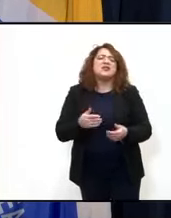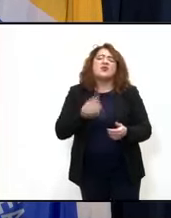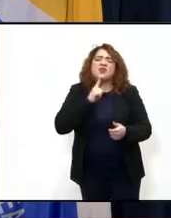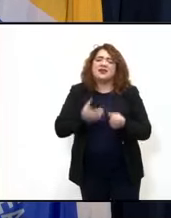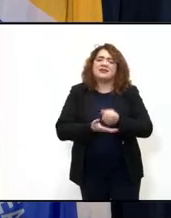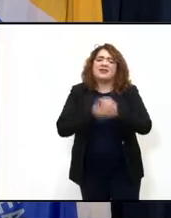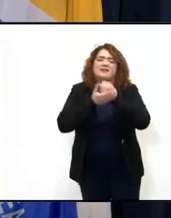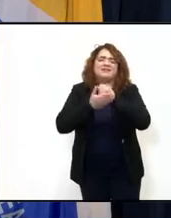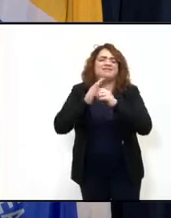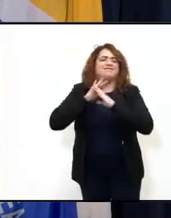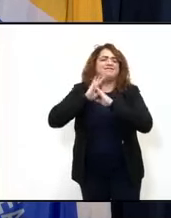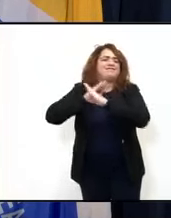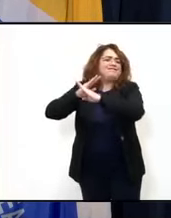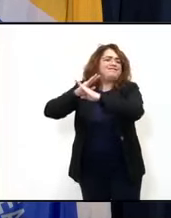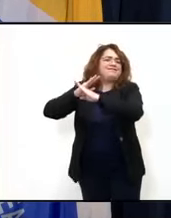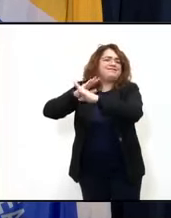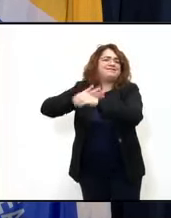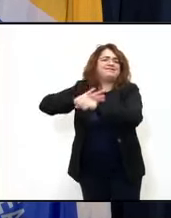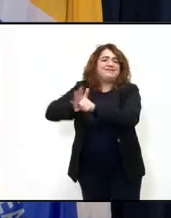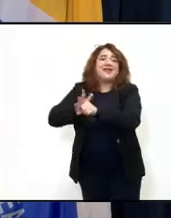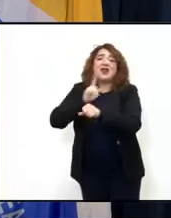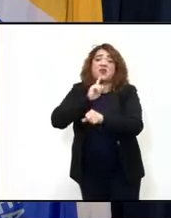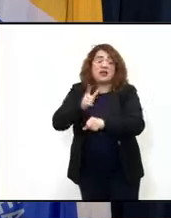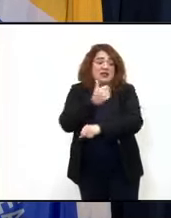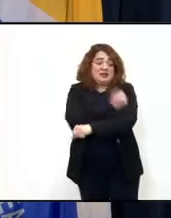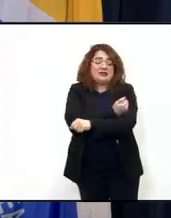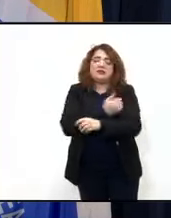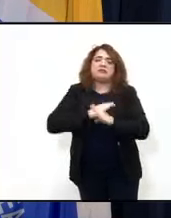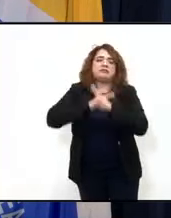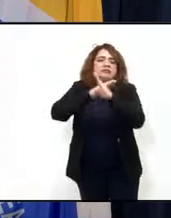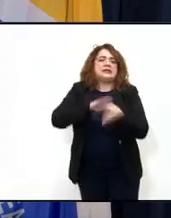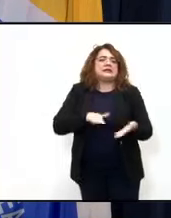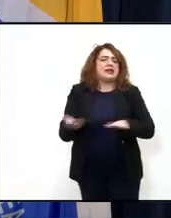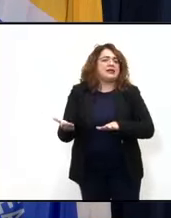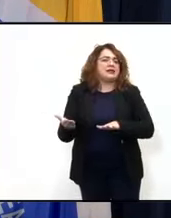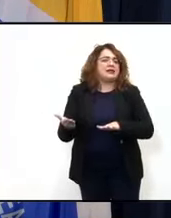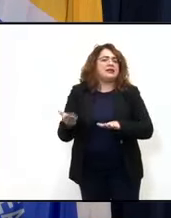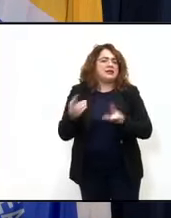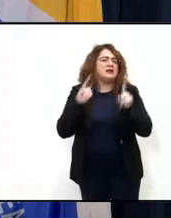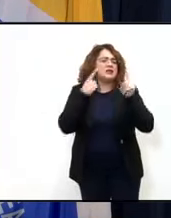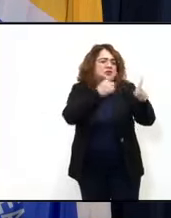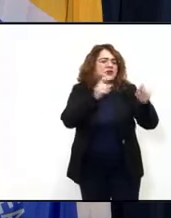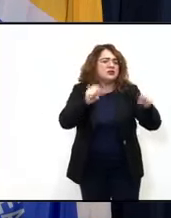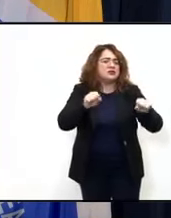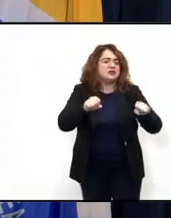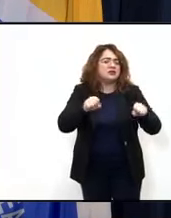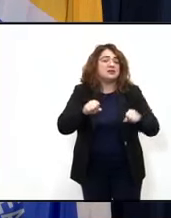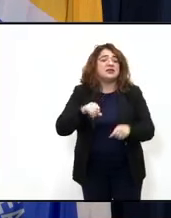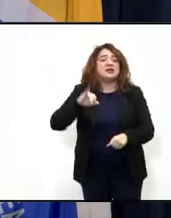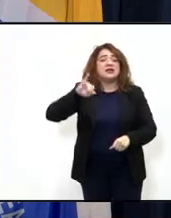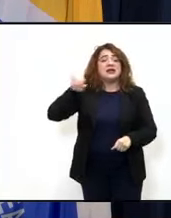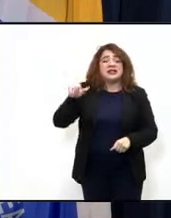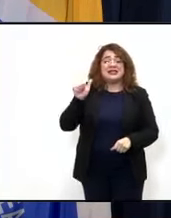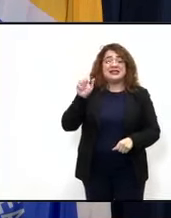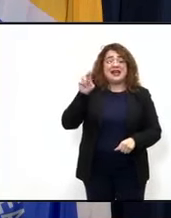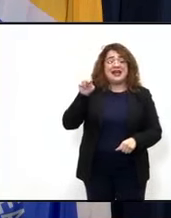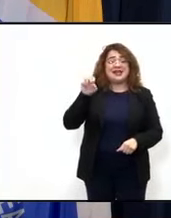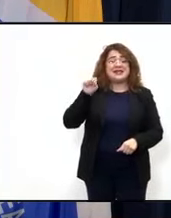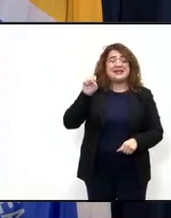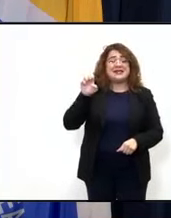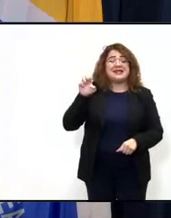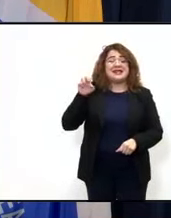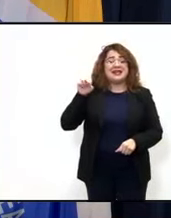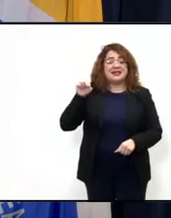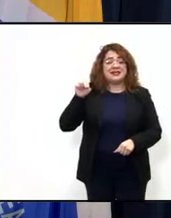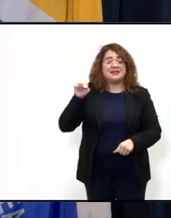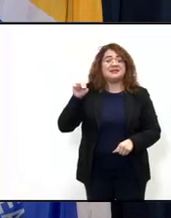totalmente eficaces para prevenir la muerte. Eso también es cierto para la nueva vacuna de Janssen, también conocida